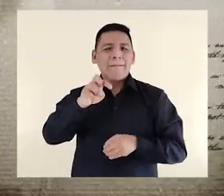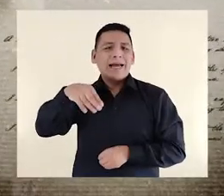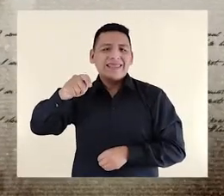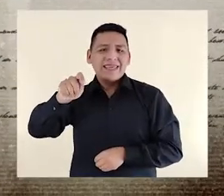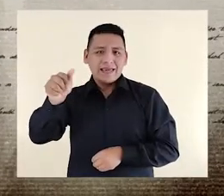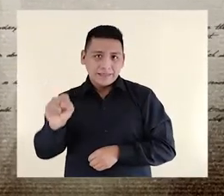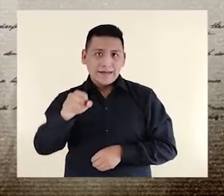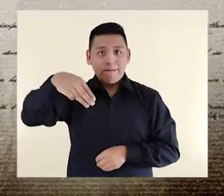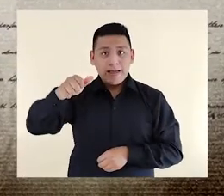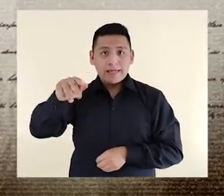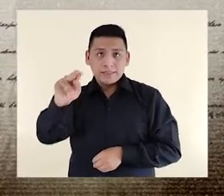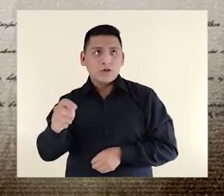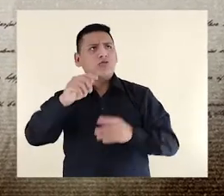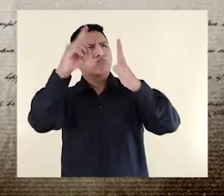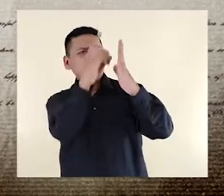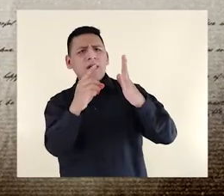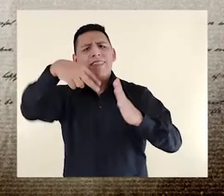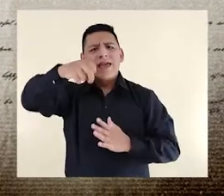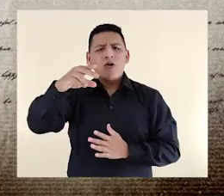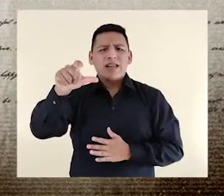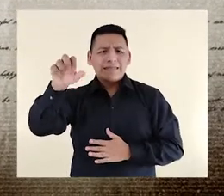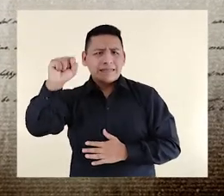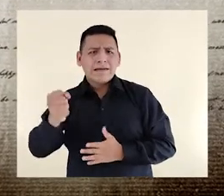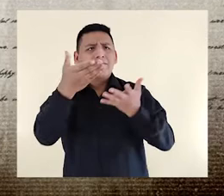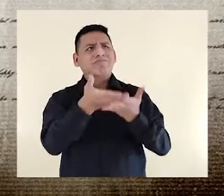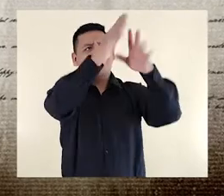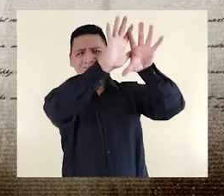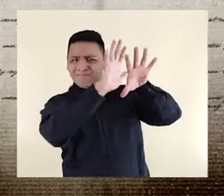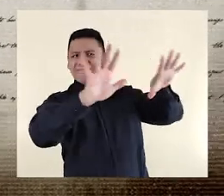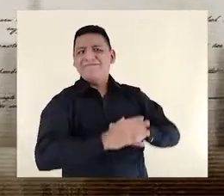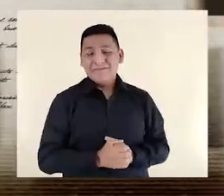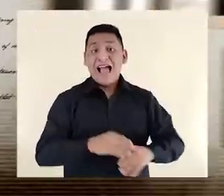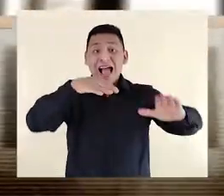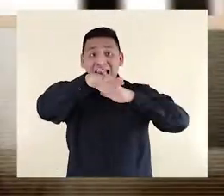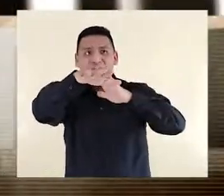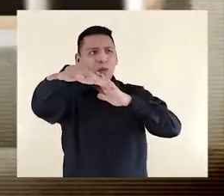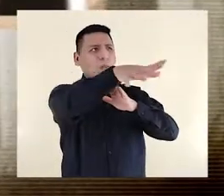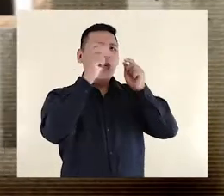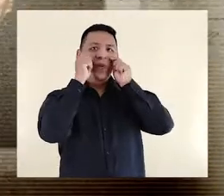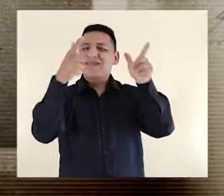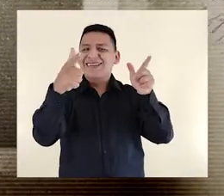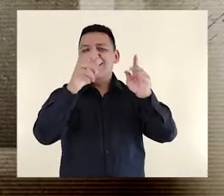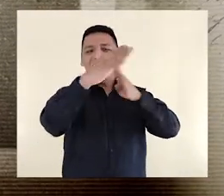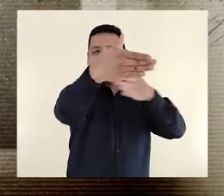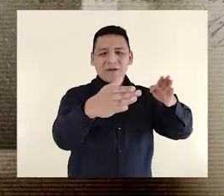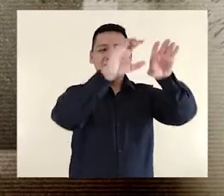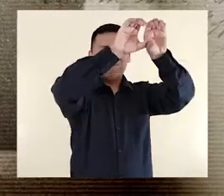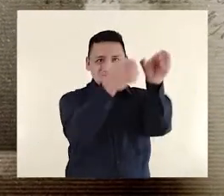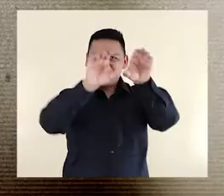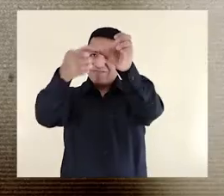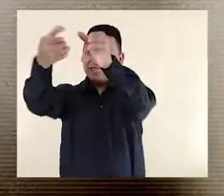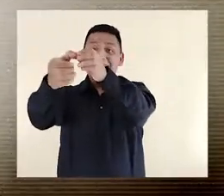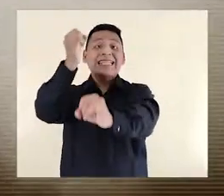Matías Maestro, quien le dejó una impronta neoclásica a su sobria y simétrica fachada. Por dentro llaman la atención con su vestíbulo con